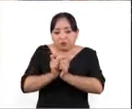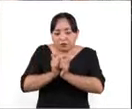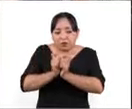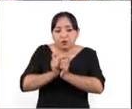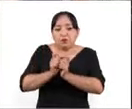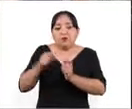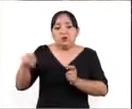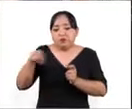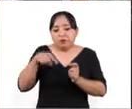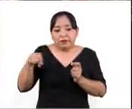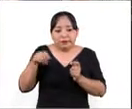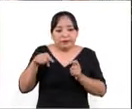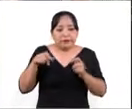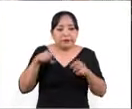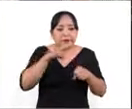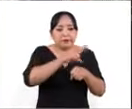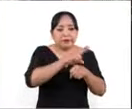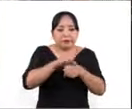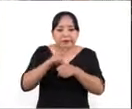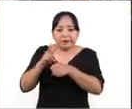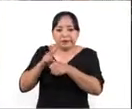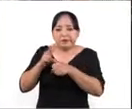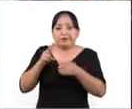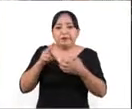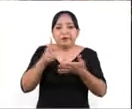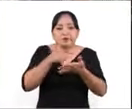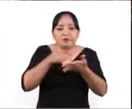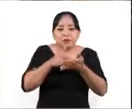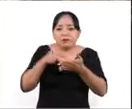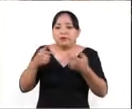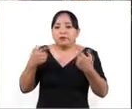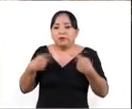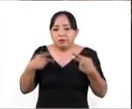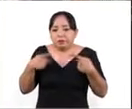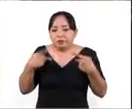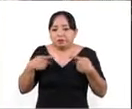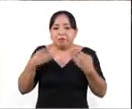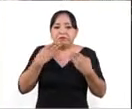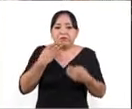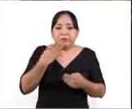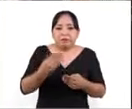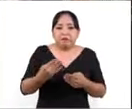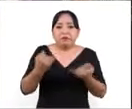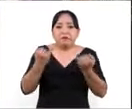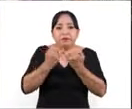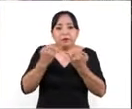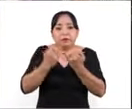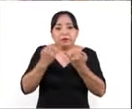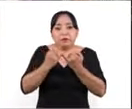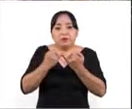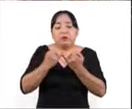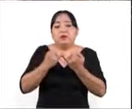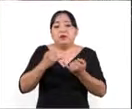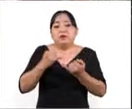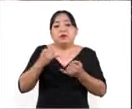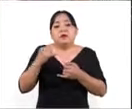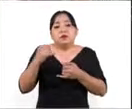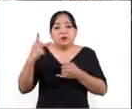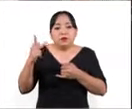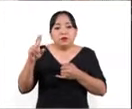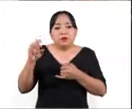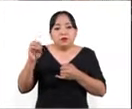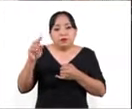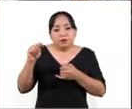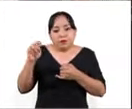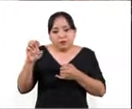ERUM. Ellos se dedican a hacer con la Secretaría de Gestión Integral de Riesgos de Protección Civil, Bomberos, Sedena, Marina y